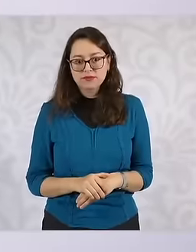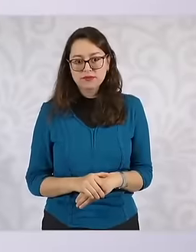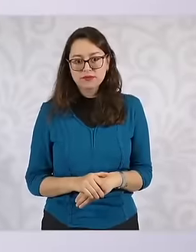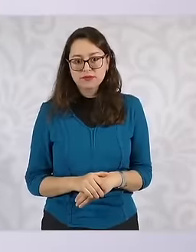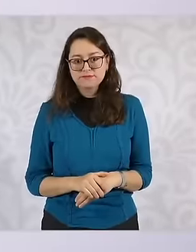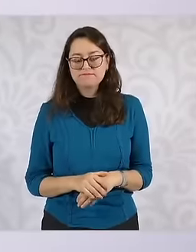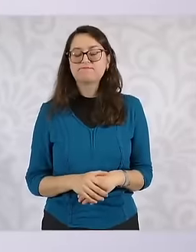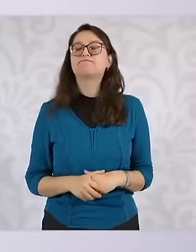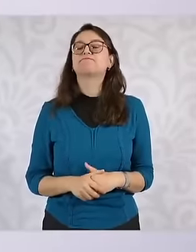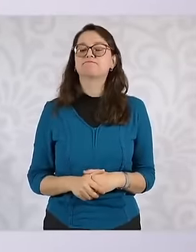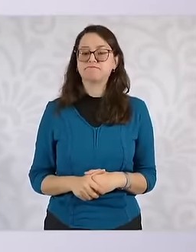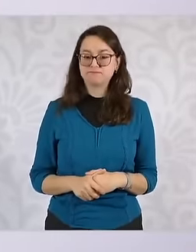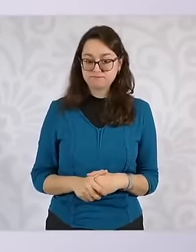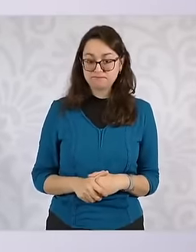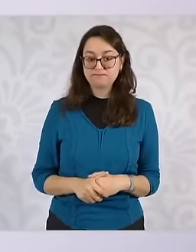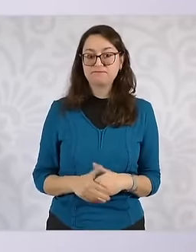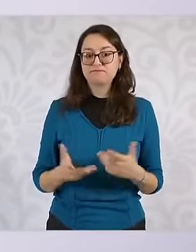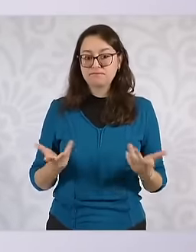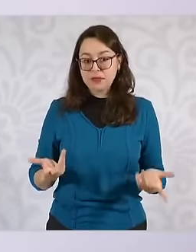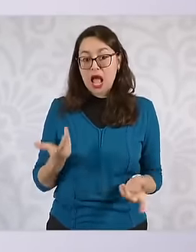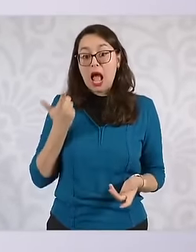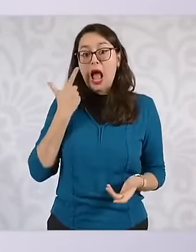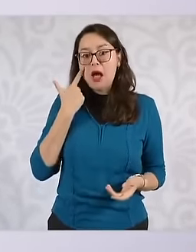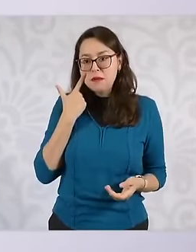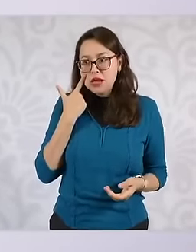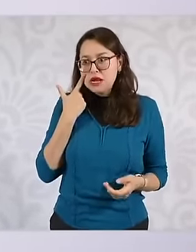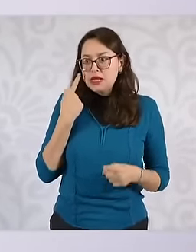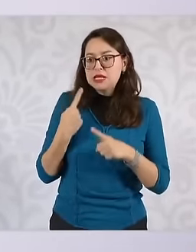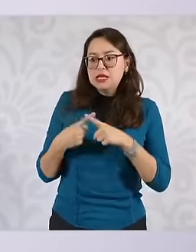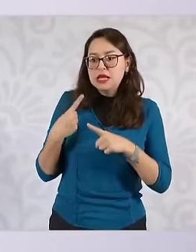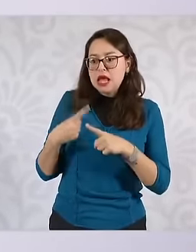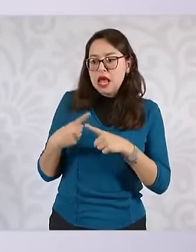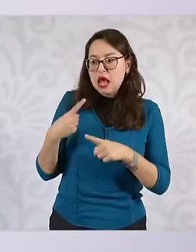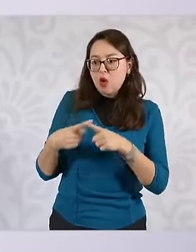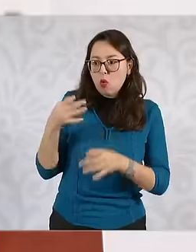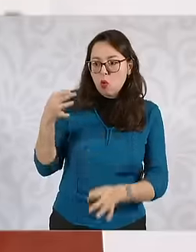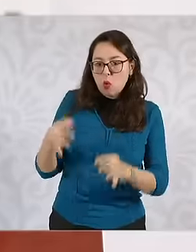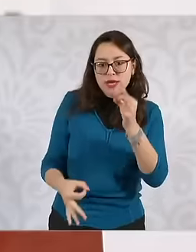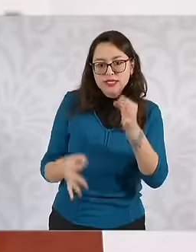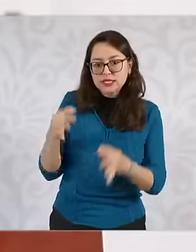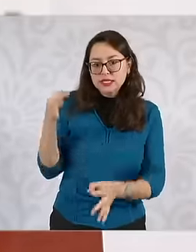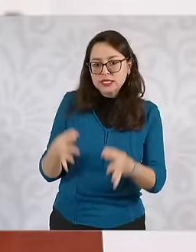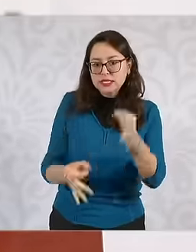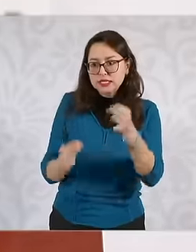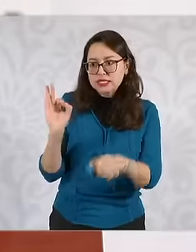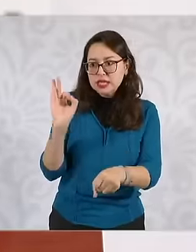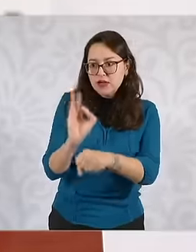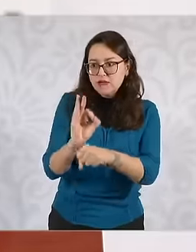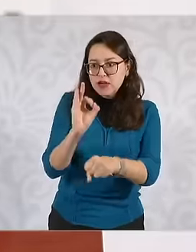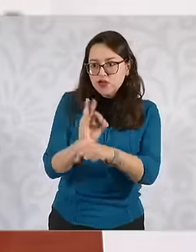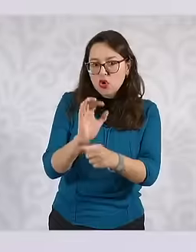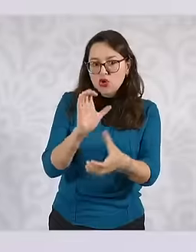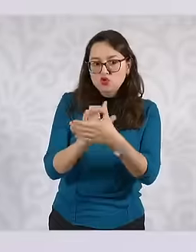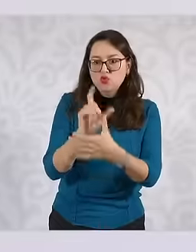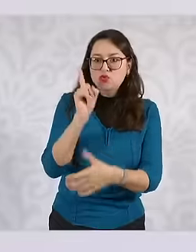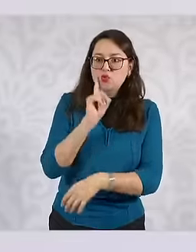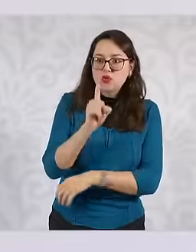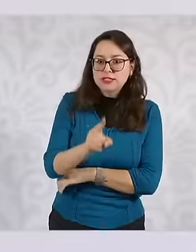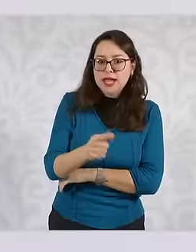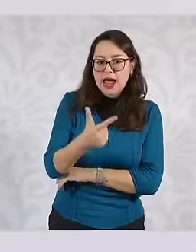vemos la juez o el juez que liberó las cuentas de para que la esposa de García